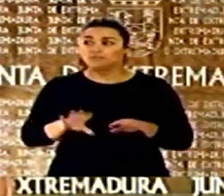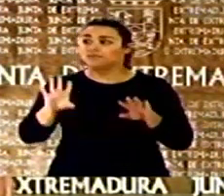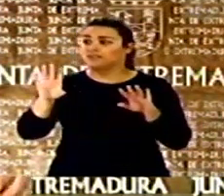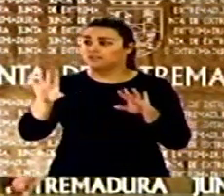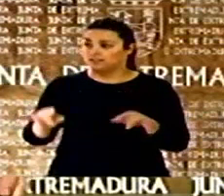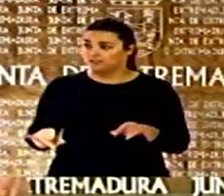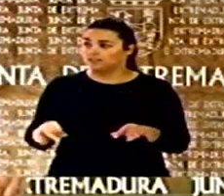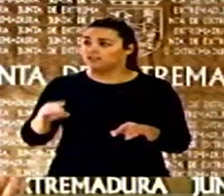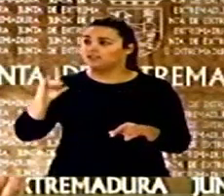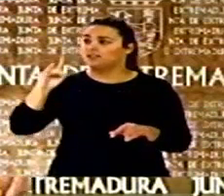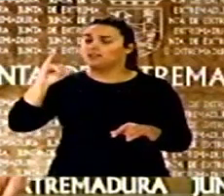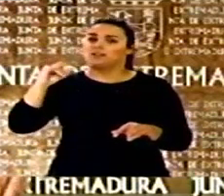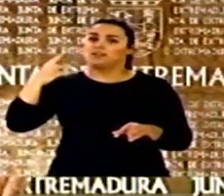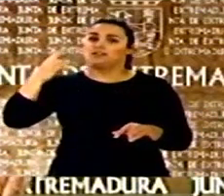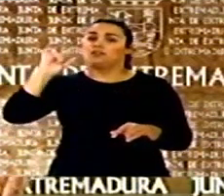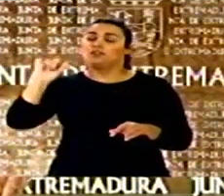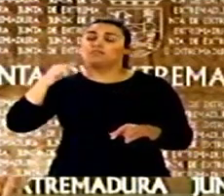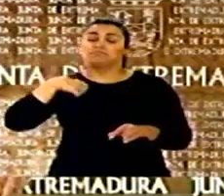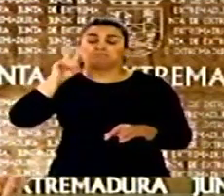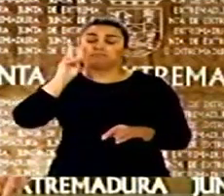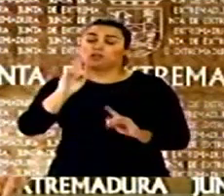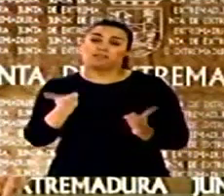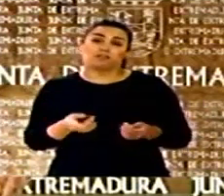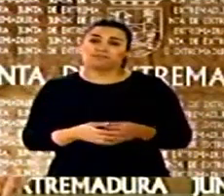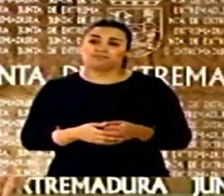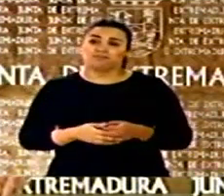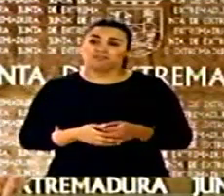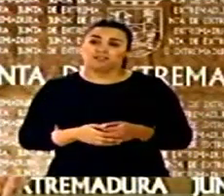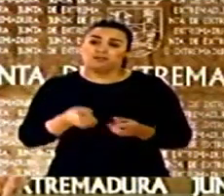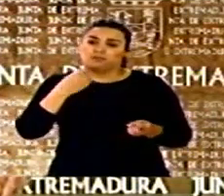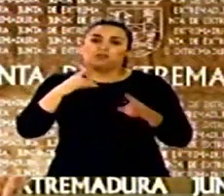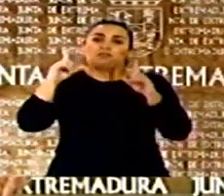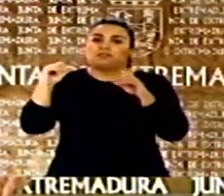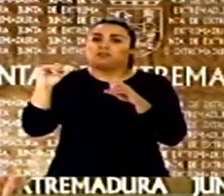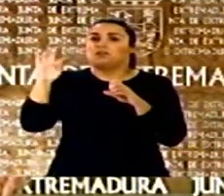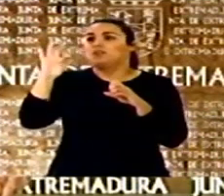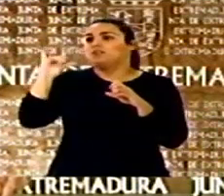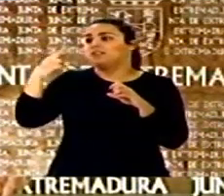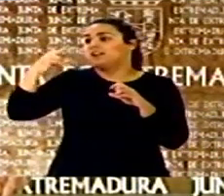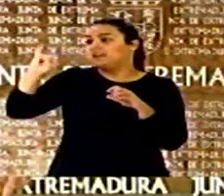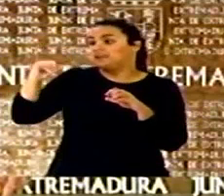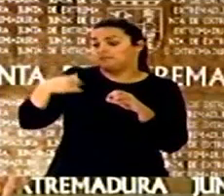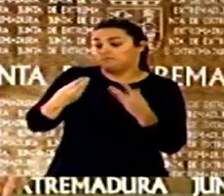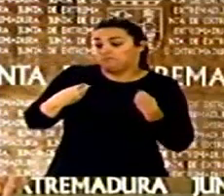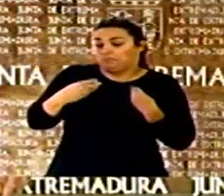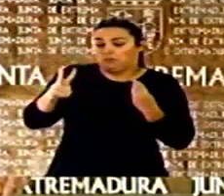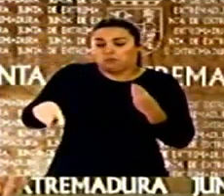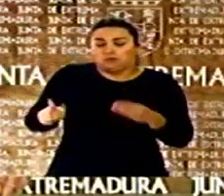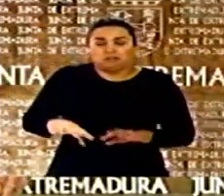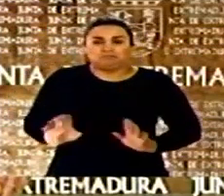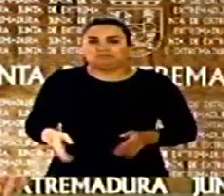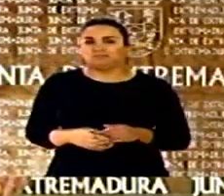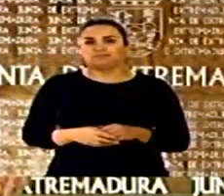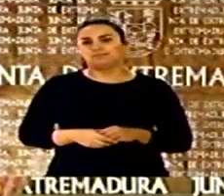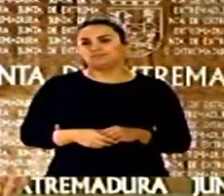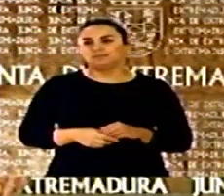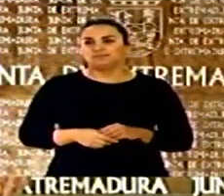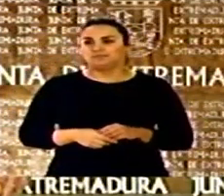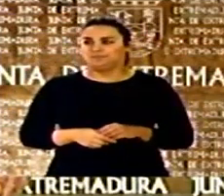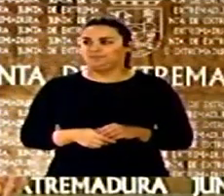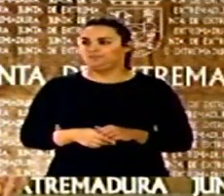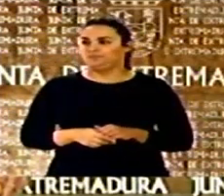máximo dirigente también del PSOE, uno de los máximos dirigentes a nivel nacional, me imagino que tampoco ayuda a su partido fotos como, por ejemplo, de